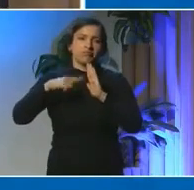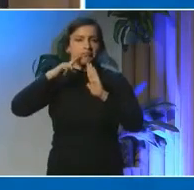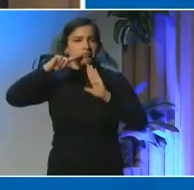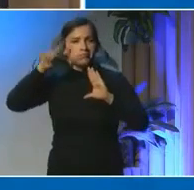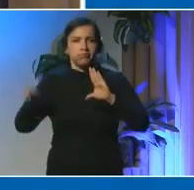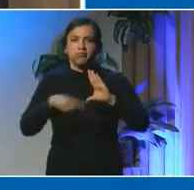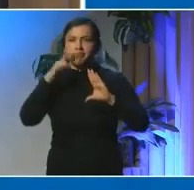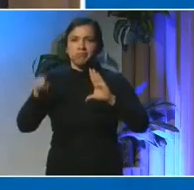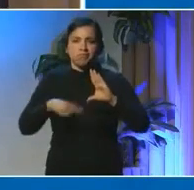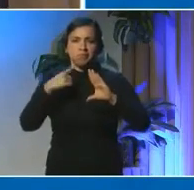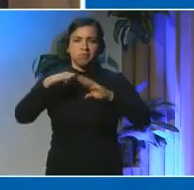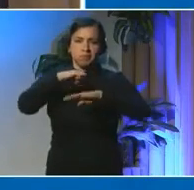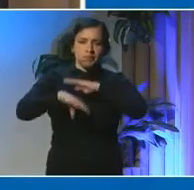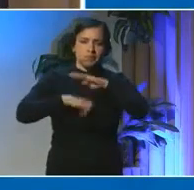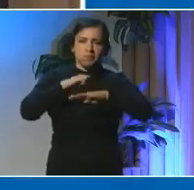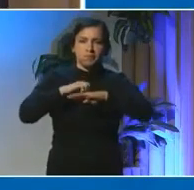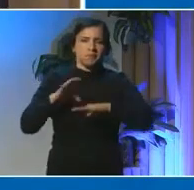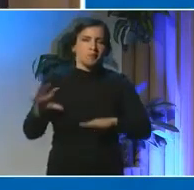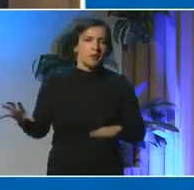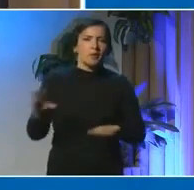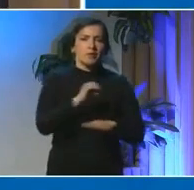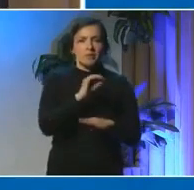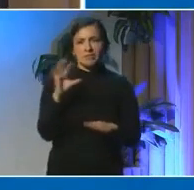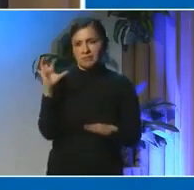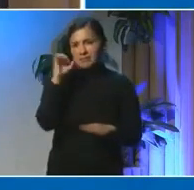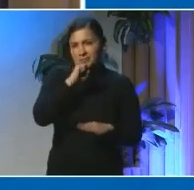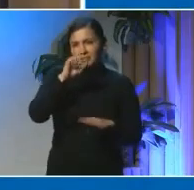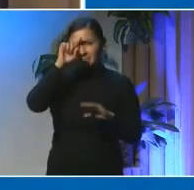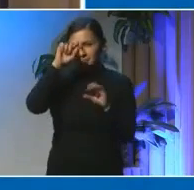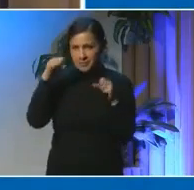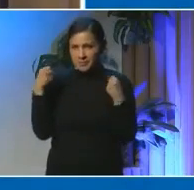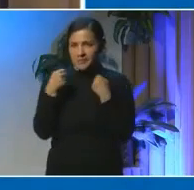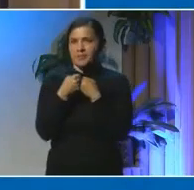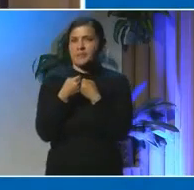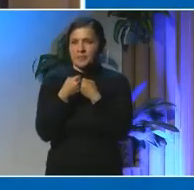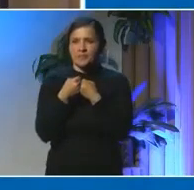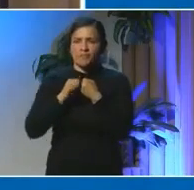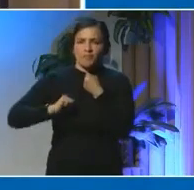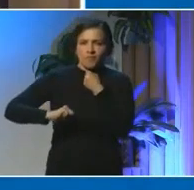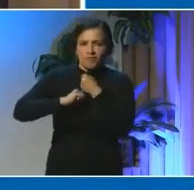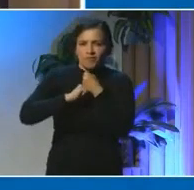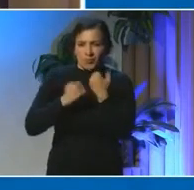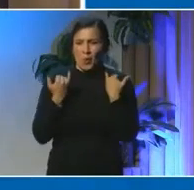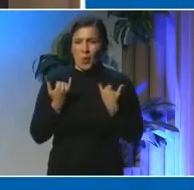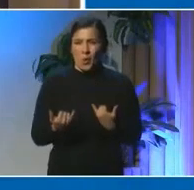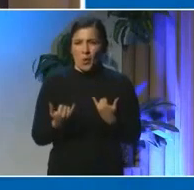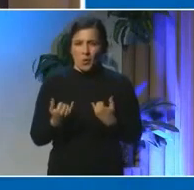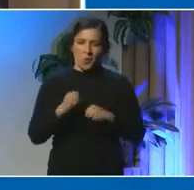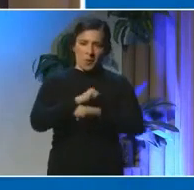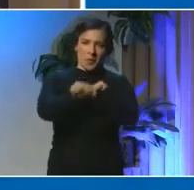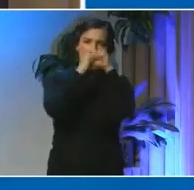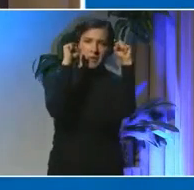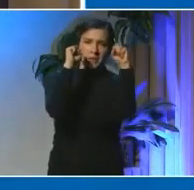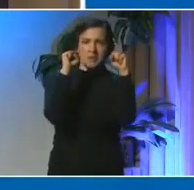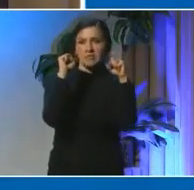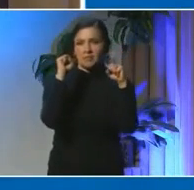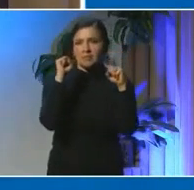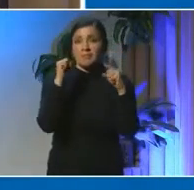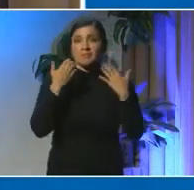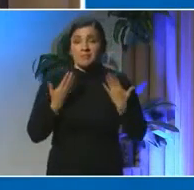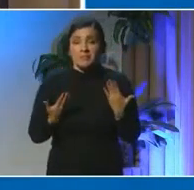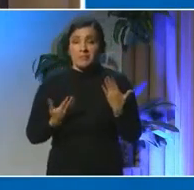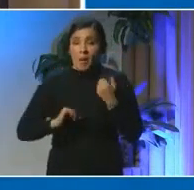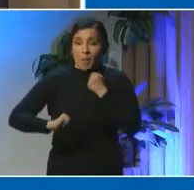es clave las alianzas que seguramente ya se ha mencionado mucho durante el día eh la tecnología el